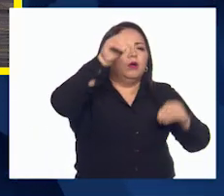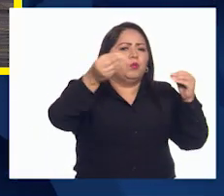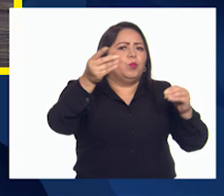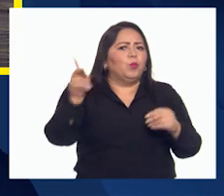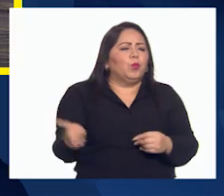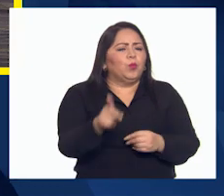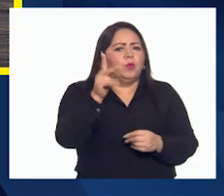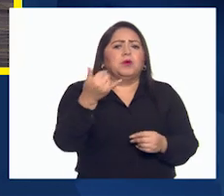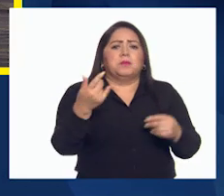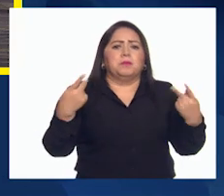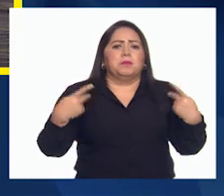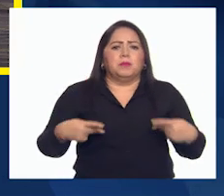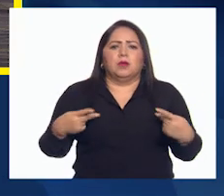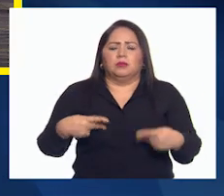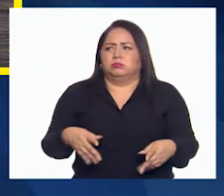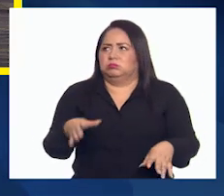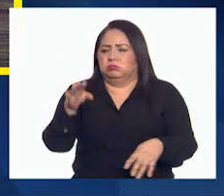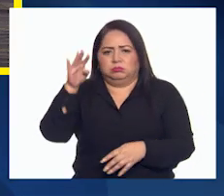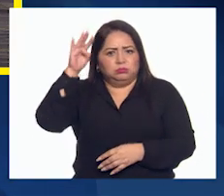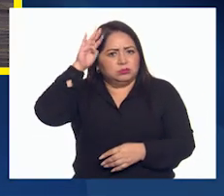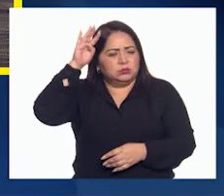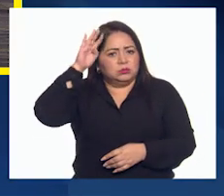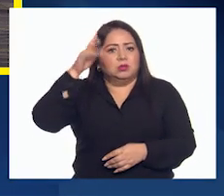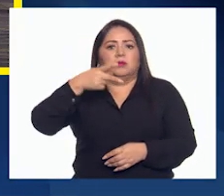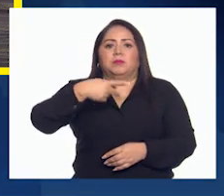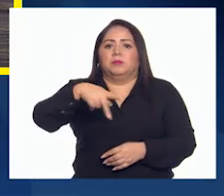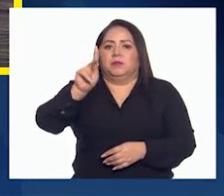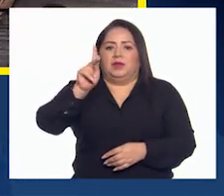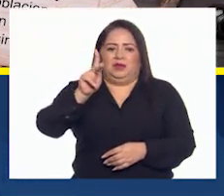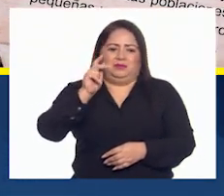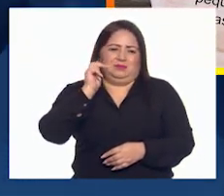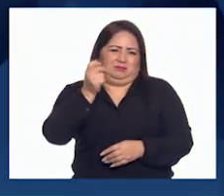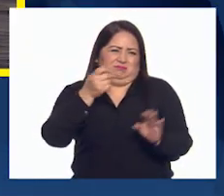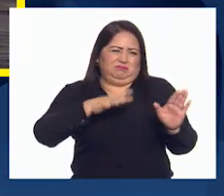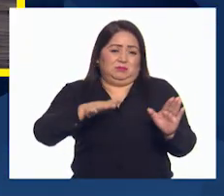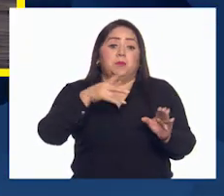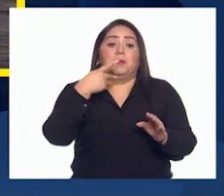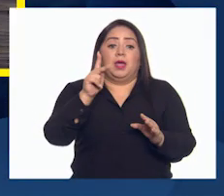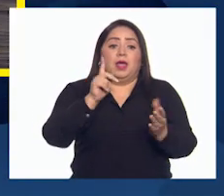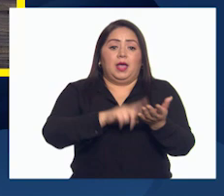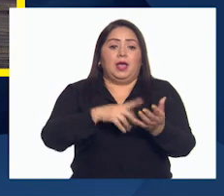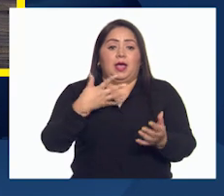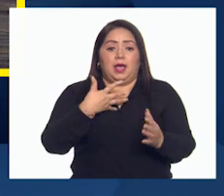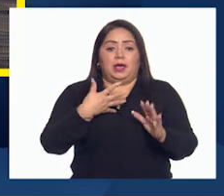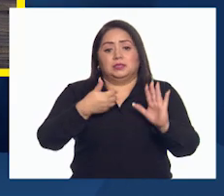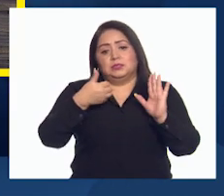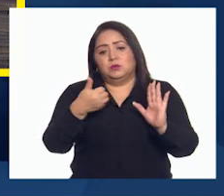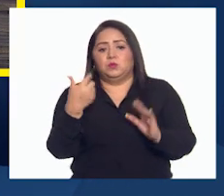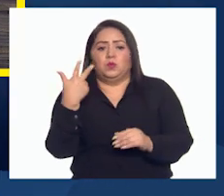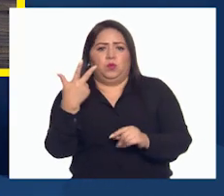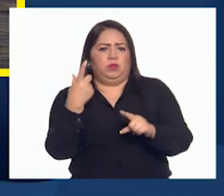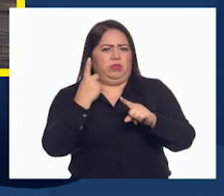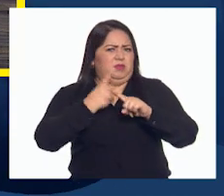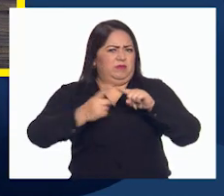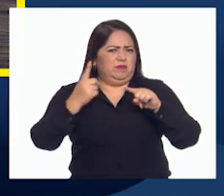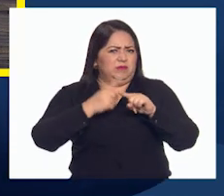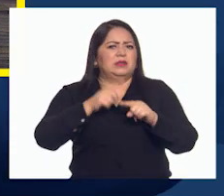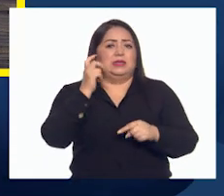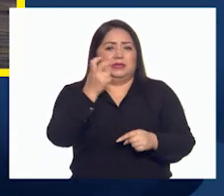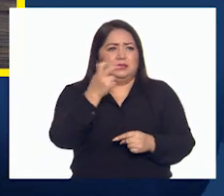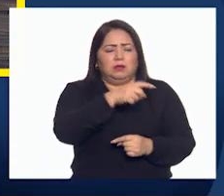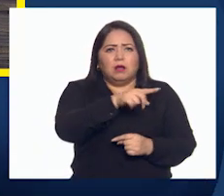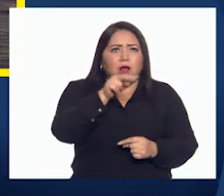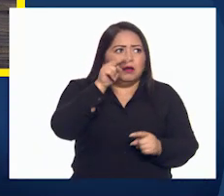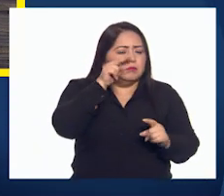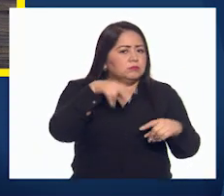pequeñas y gente sin número, mas no cosa de regimiento. Hay palmas de 6 u 8 maneras, que es